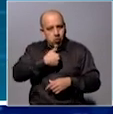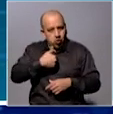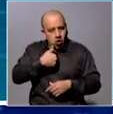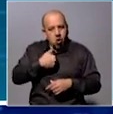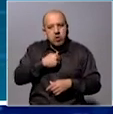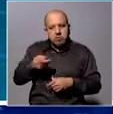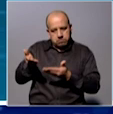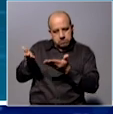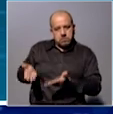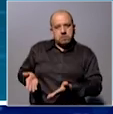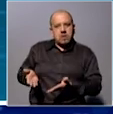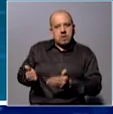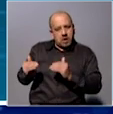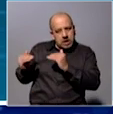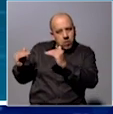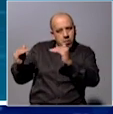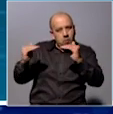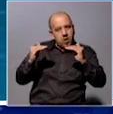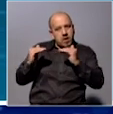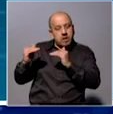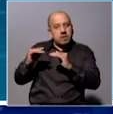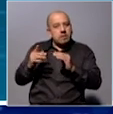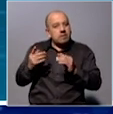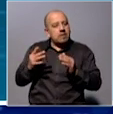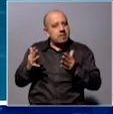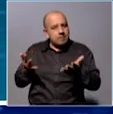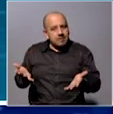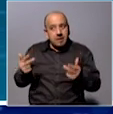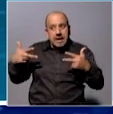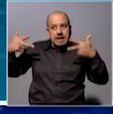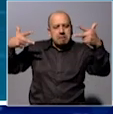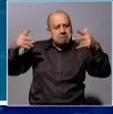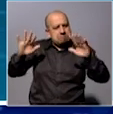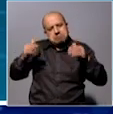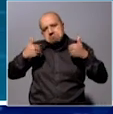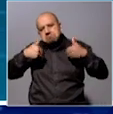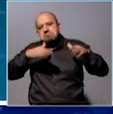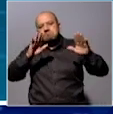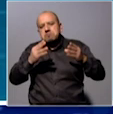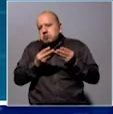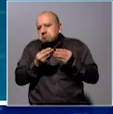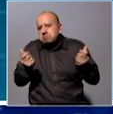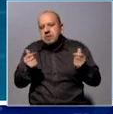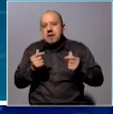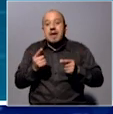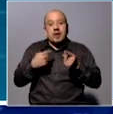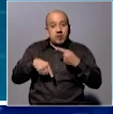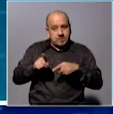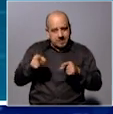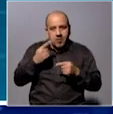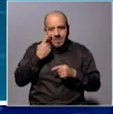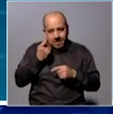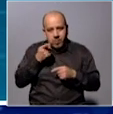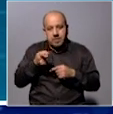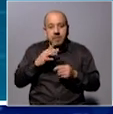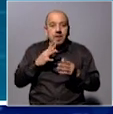esa entrevista, es mágico, pero las cámaras desaparecen. Y eso lo van a ver porque